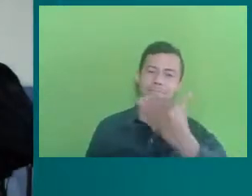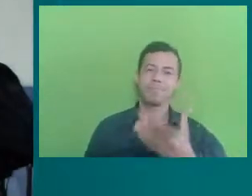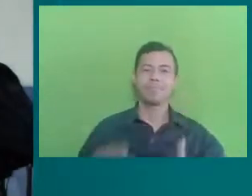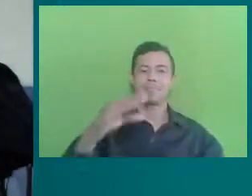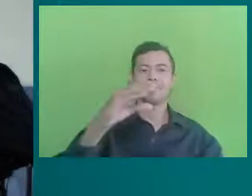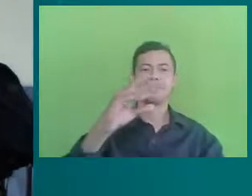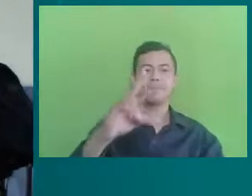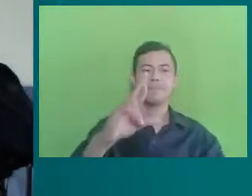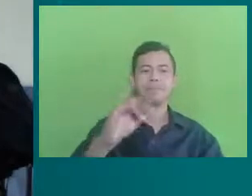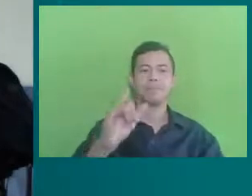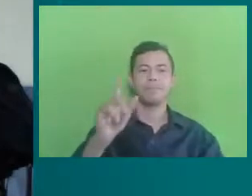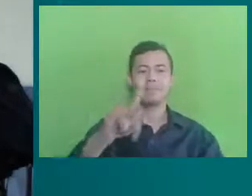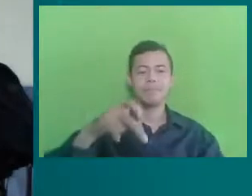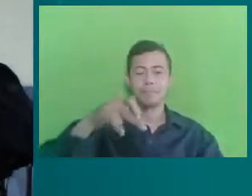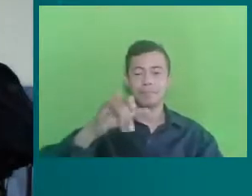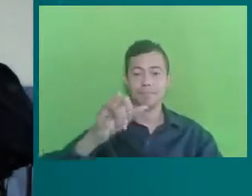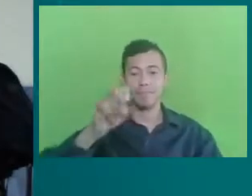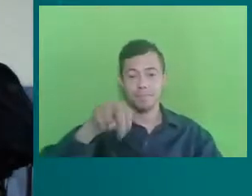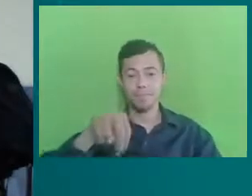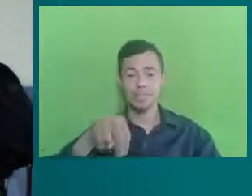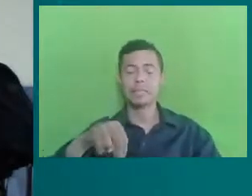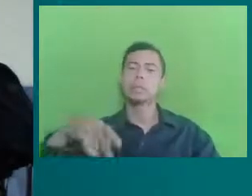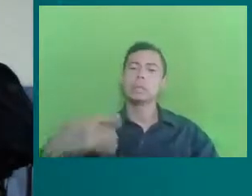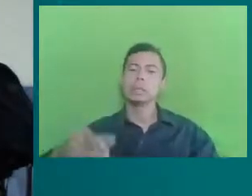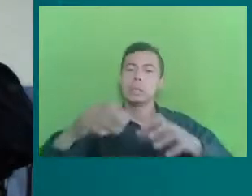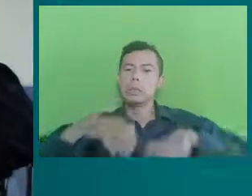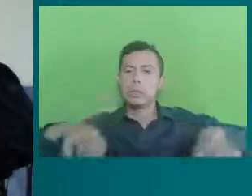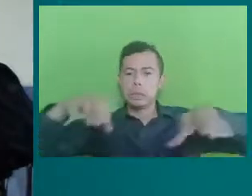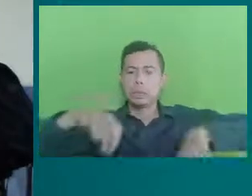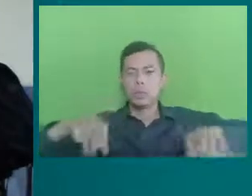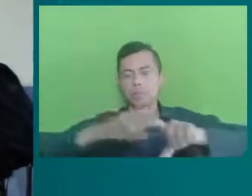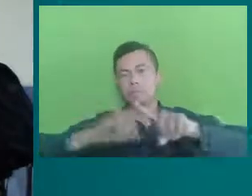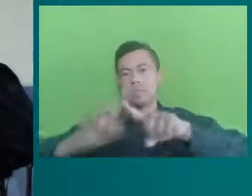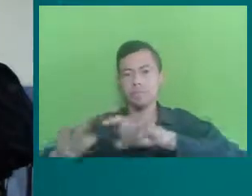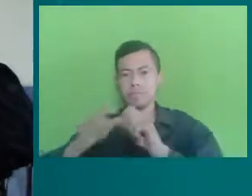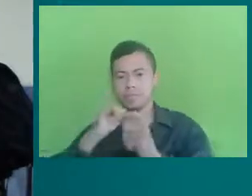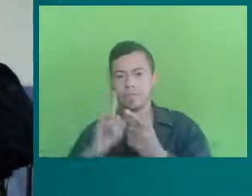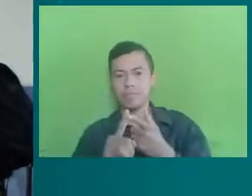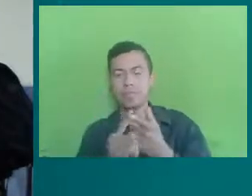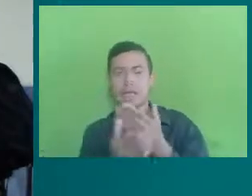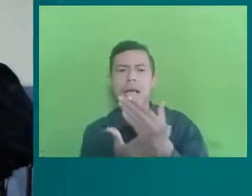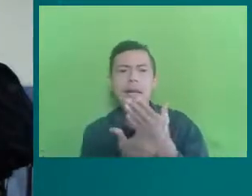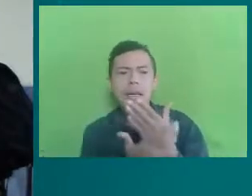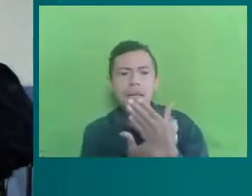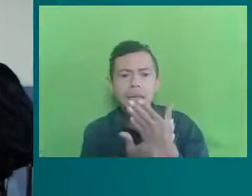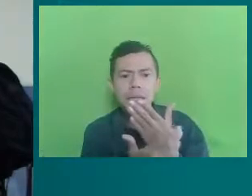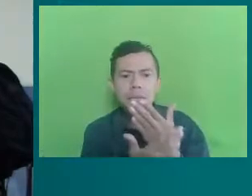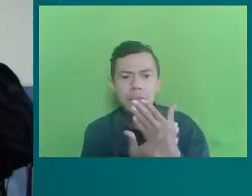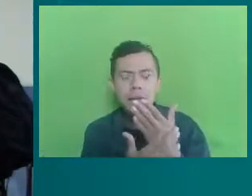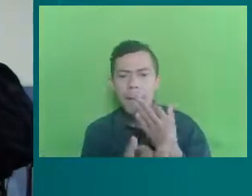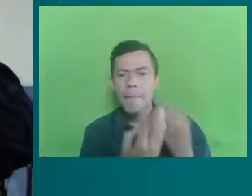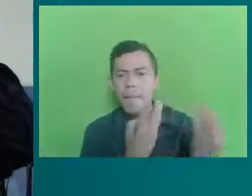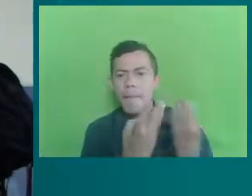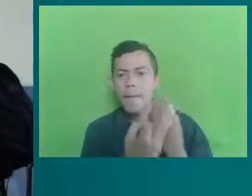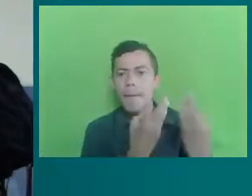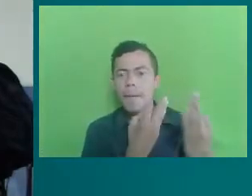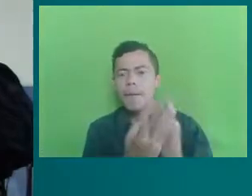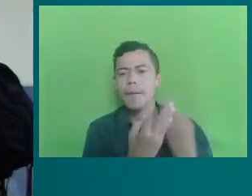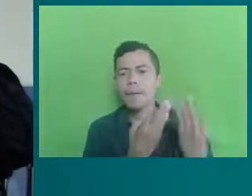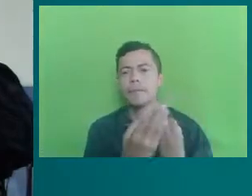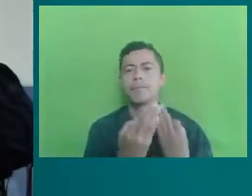lo haremos. Nos queda como tarea porque es muy interesante pasarnos por una charla como la que nos acabas de brindar,